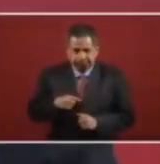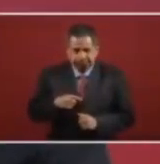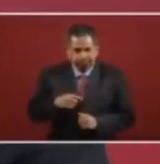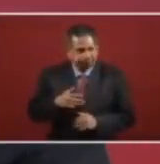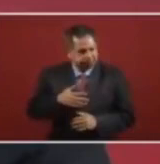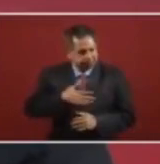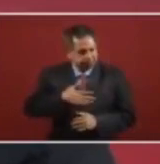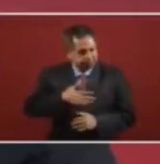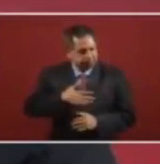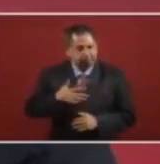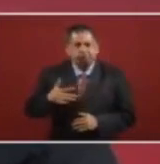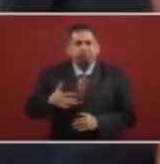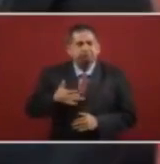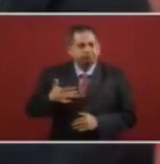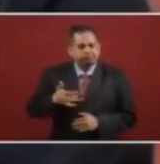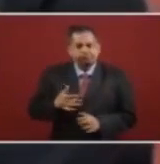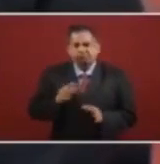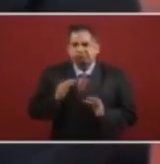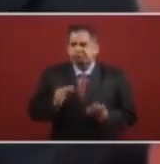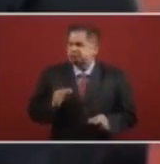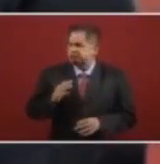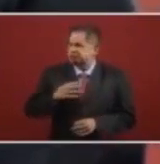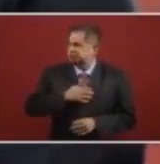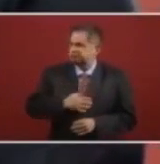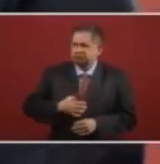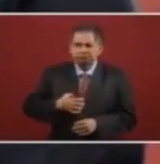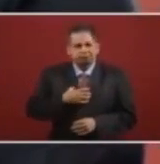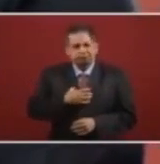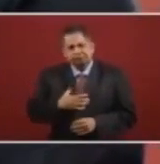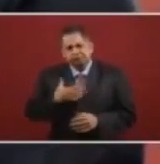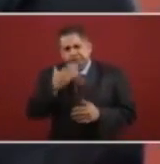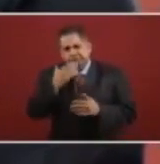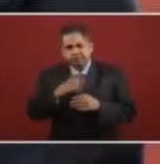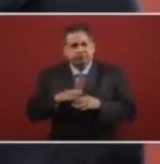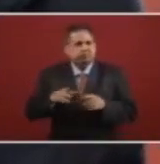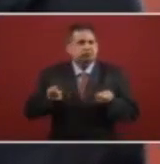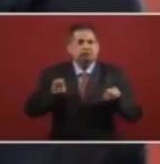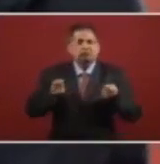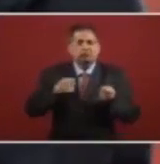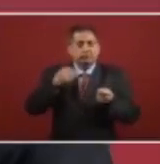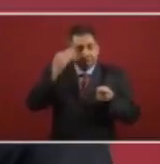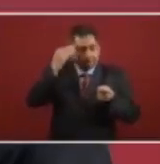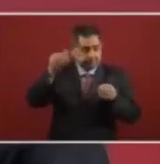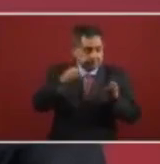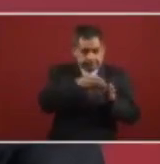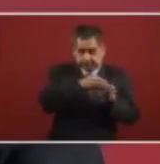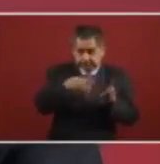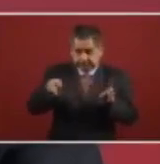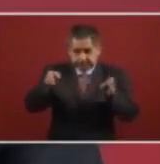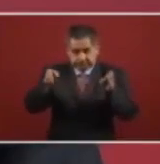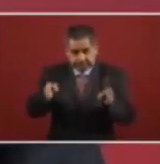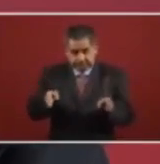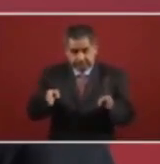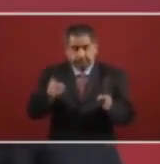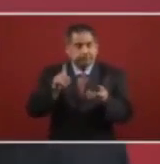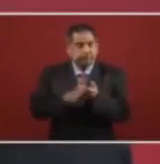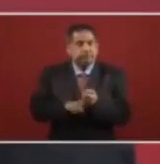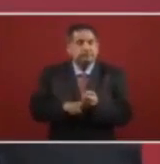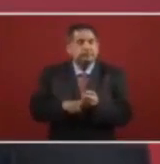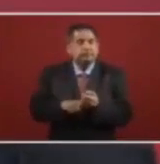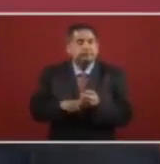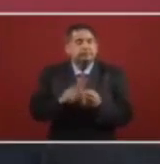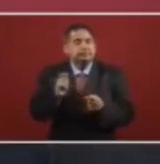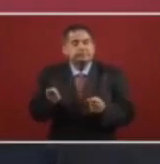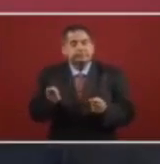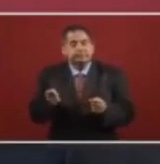enorme de y gobernar en un tiempo en que